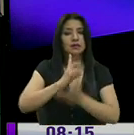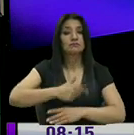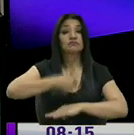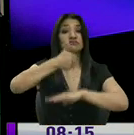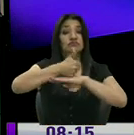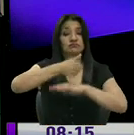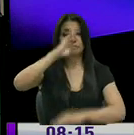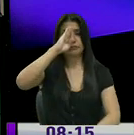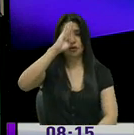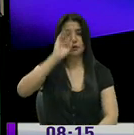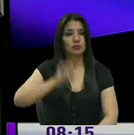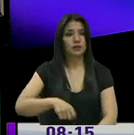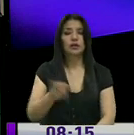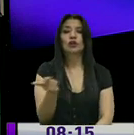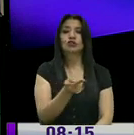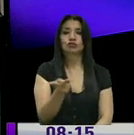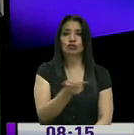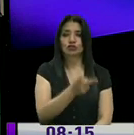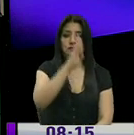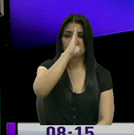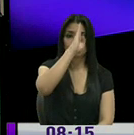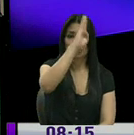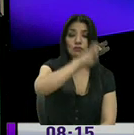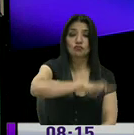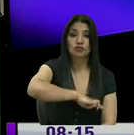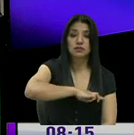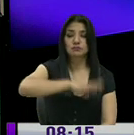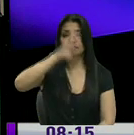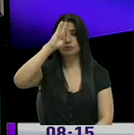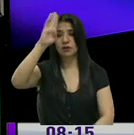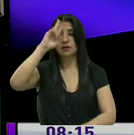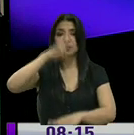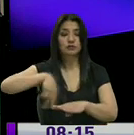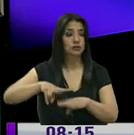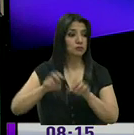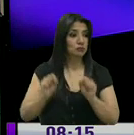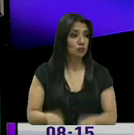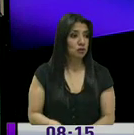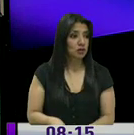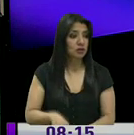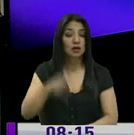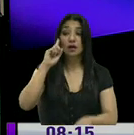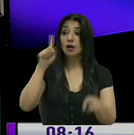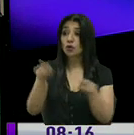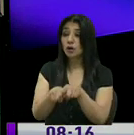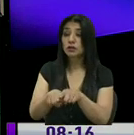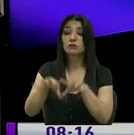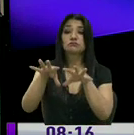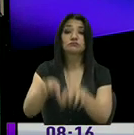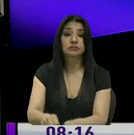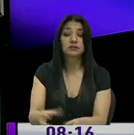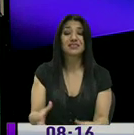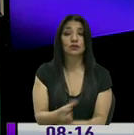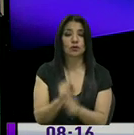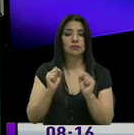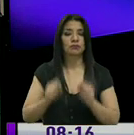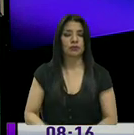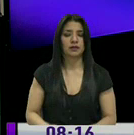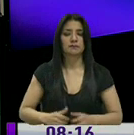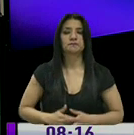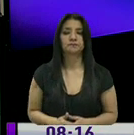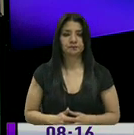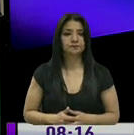de los dos policías la policía metropolitana y la policía nacional para que se pongan de acuerdo y brindemos seguridad y tranquilidad a nuestros vecinos